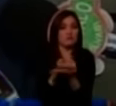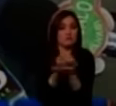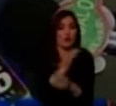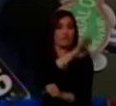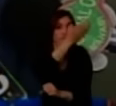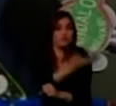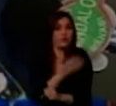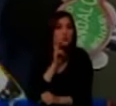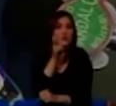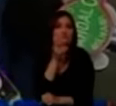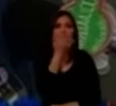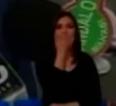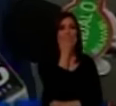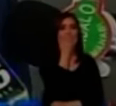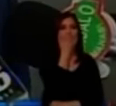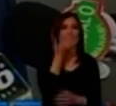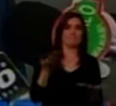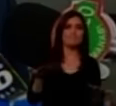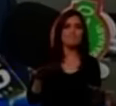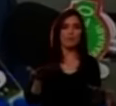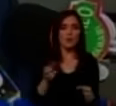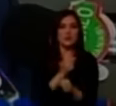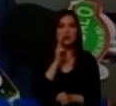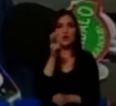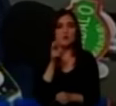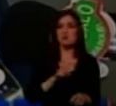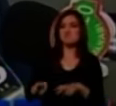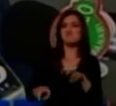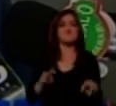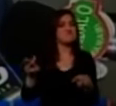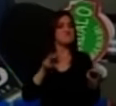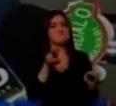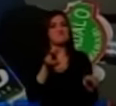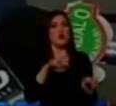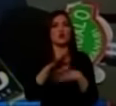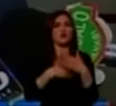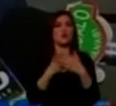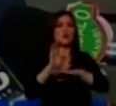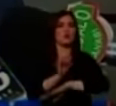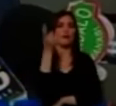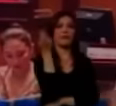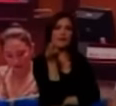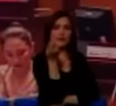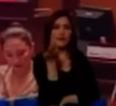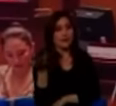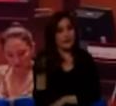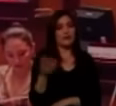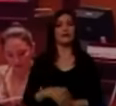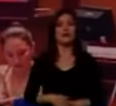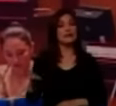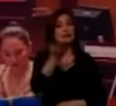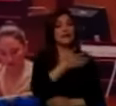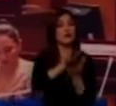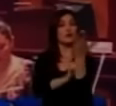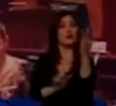el turismo, están completamente equivocados. Para salir a hacer turismo a cualquier lugar del país, se necesita billete. El proyecto de